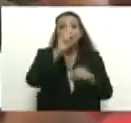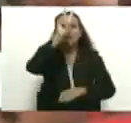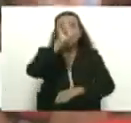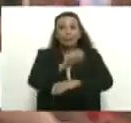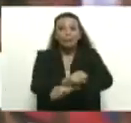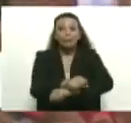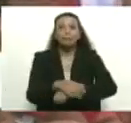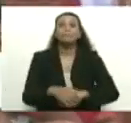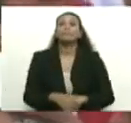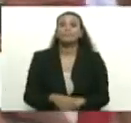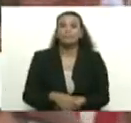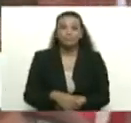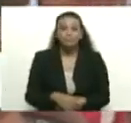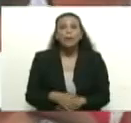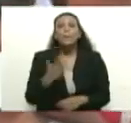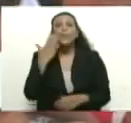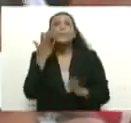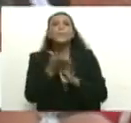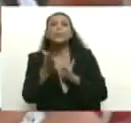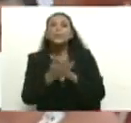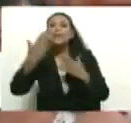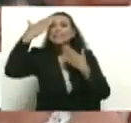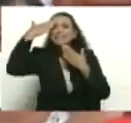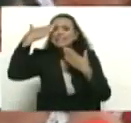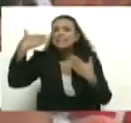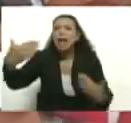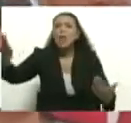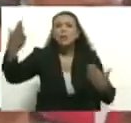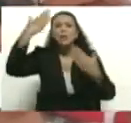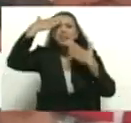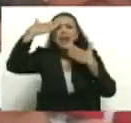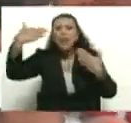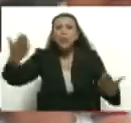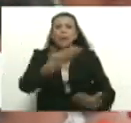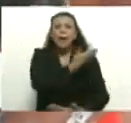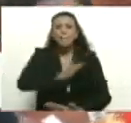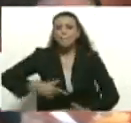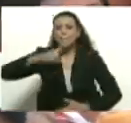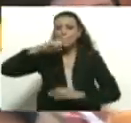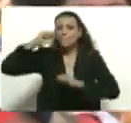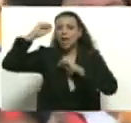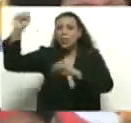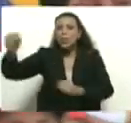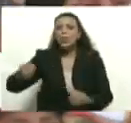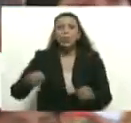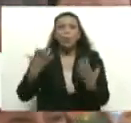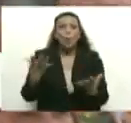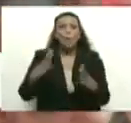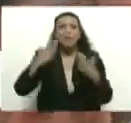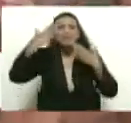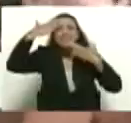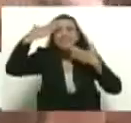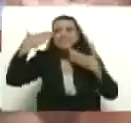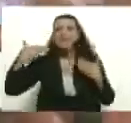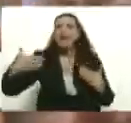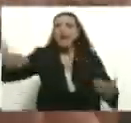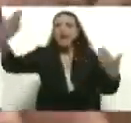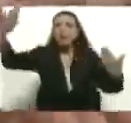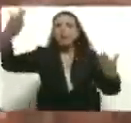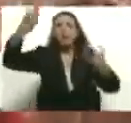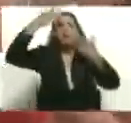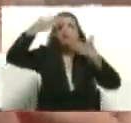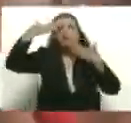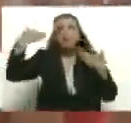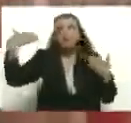Vega. Vamos a hacer algo, pues vamos a mandarle un saludo solidario al, al hermano presidente Nicolás de La Vega. Vamos a ver, pues. ¡Saludo